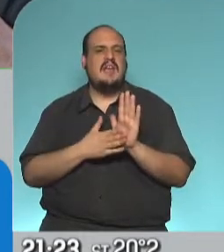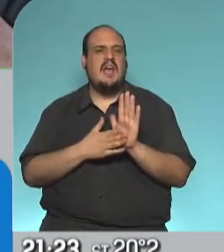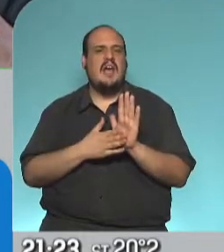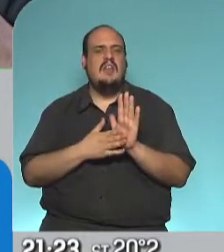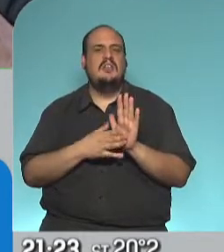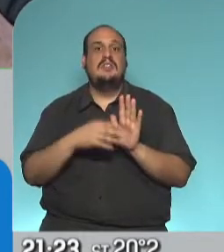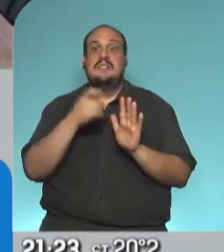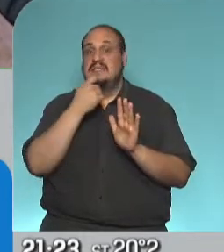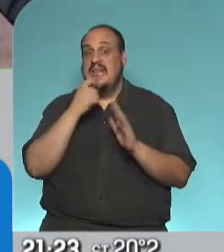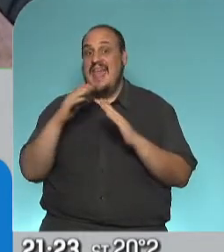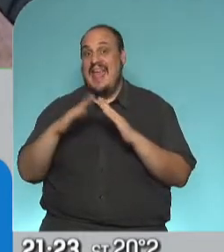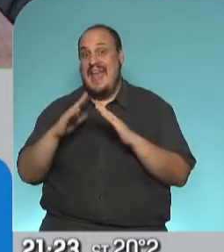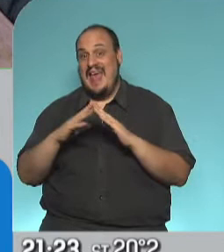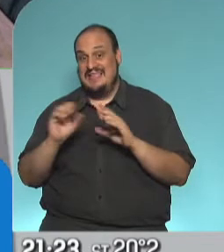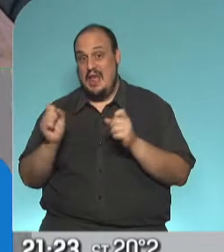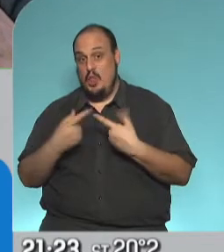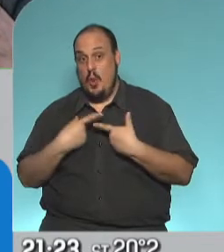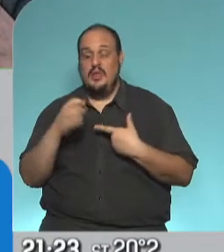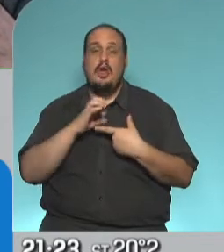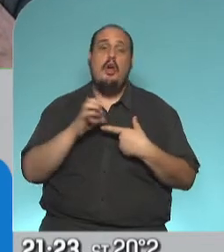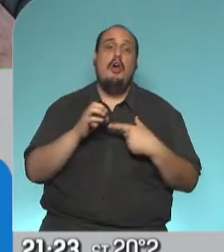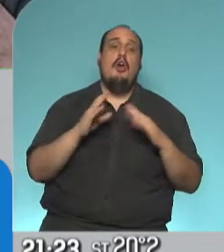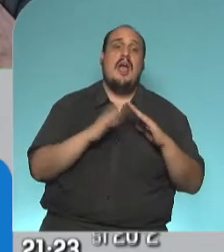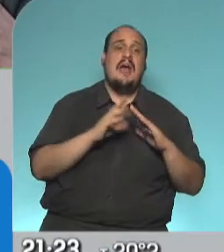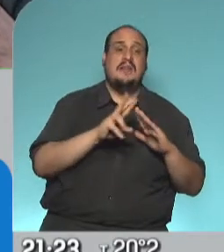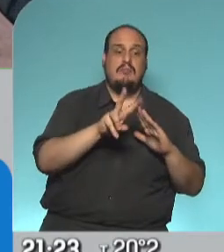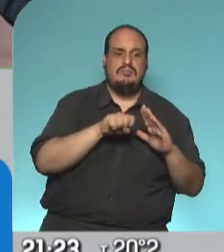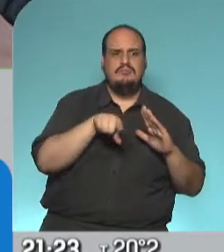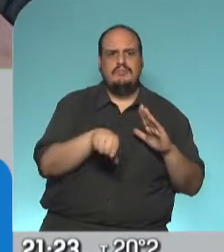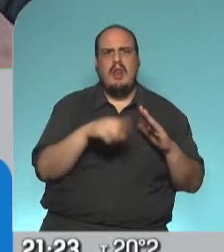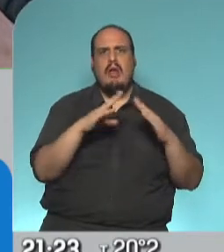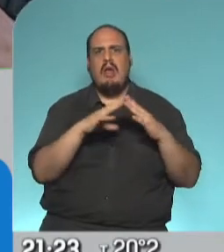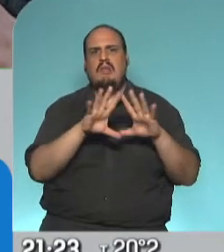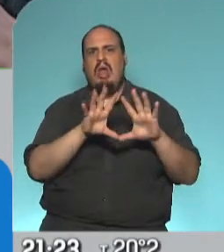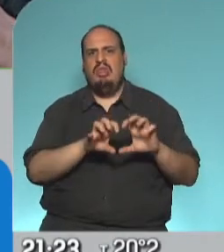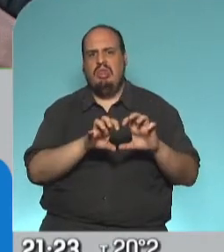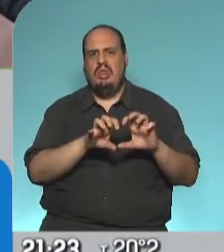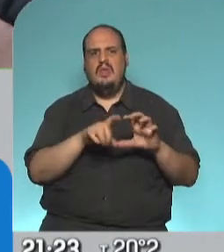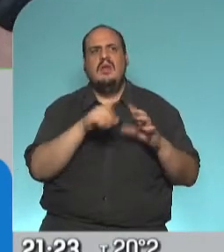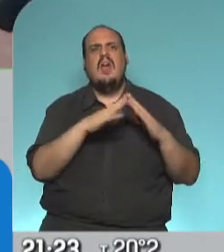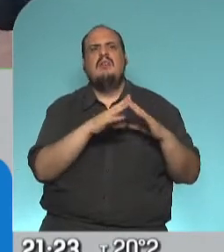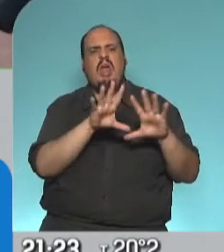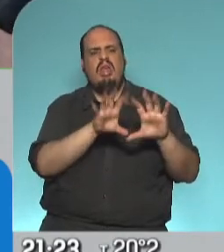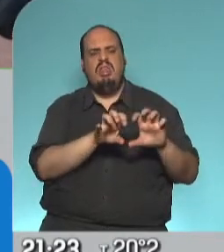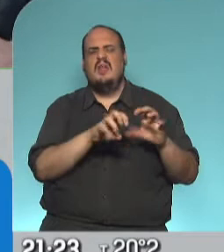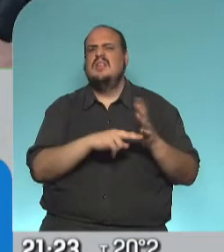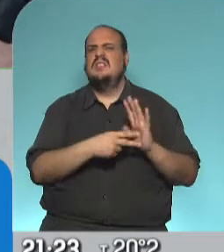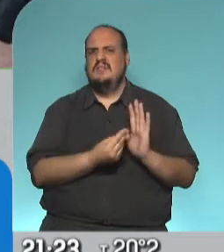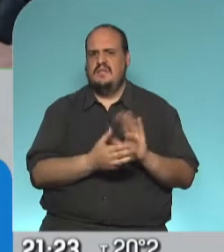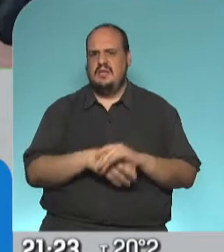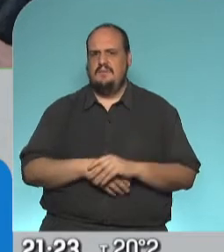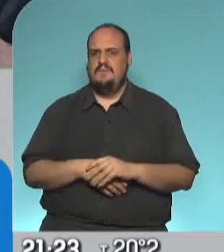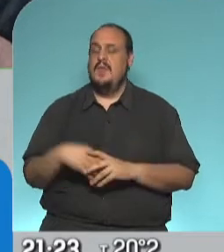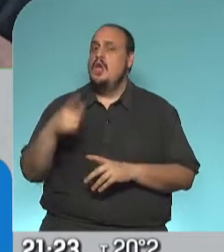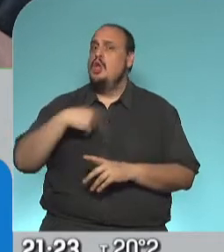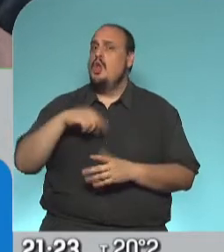propietario o será inquilino de un inmueble con déficit cualitativo. ¿Qué sería el déficit cualitativo? No, porque nosotros siempre